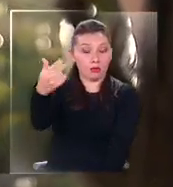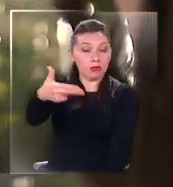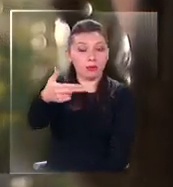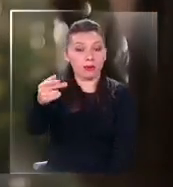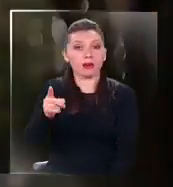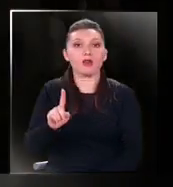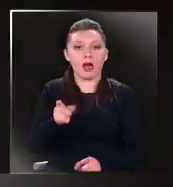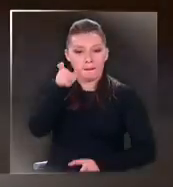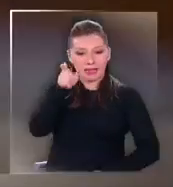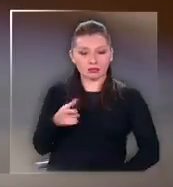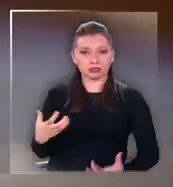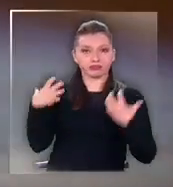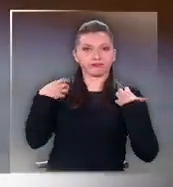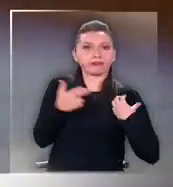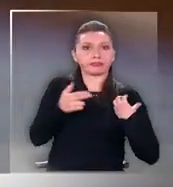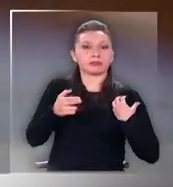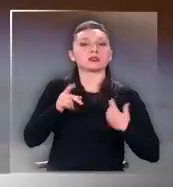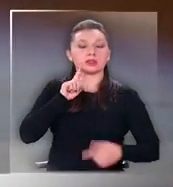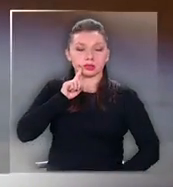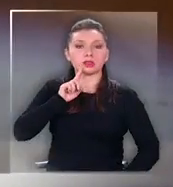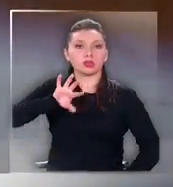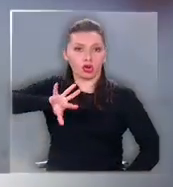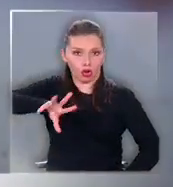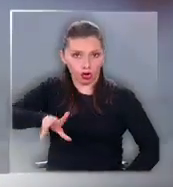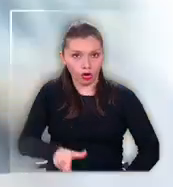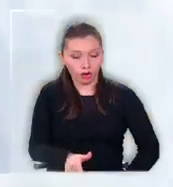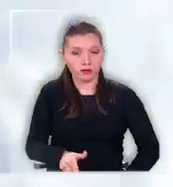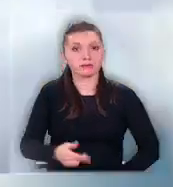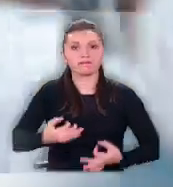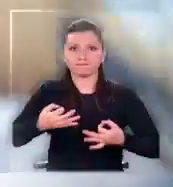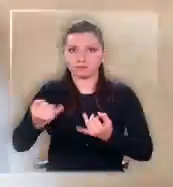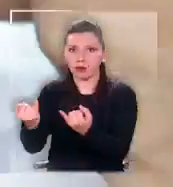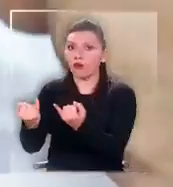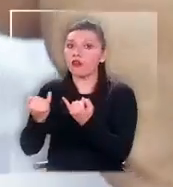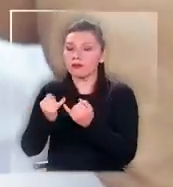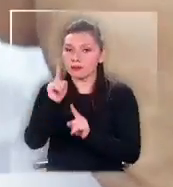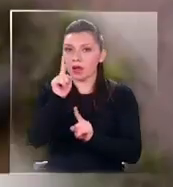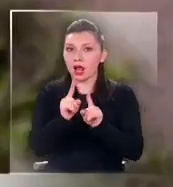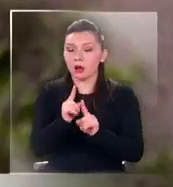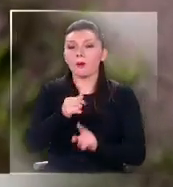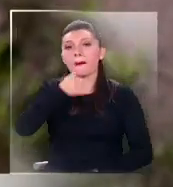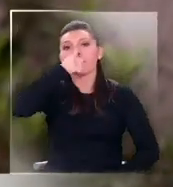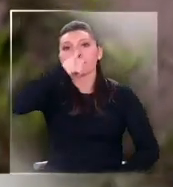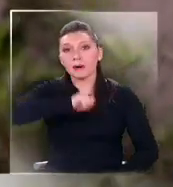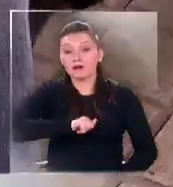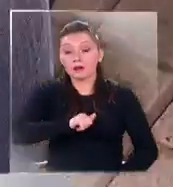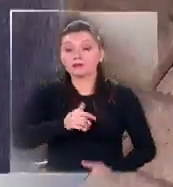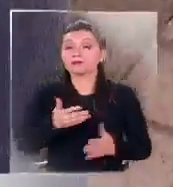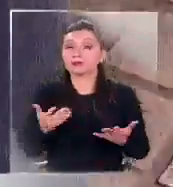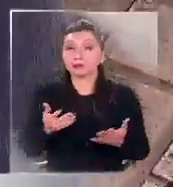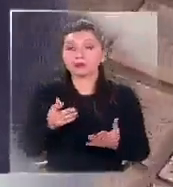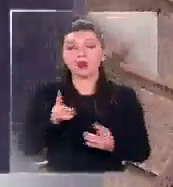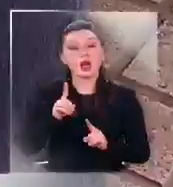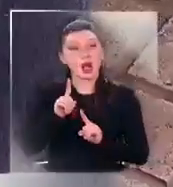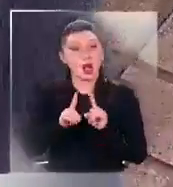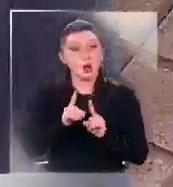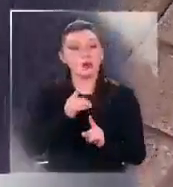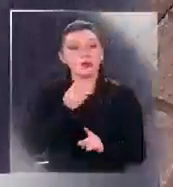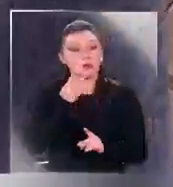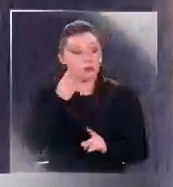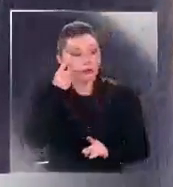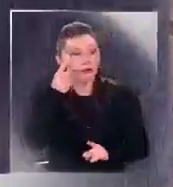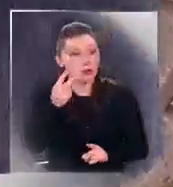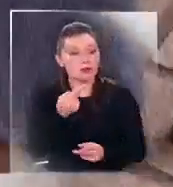cual hay un robo. Es una información considerada por algunos reservada, pero más de una vez ha salido a la